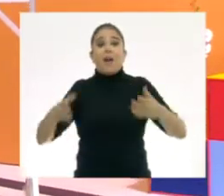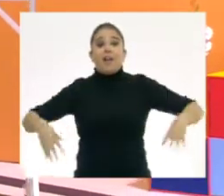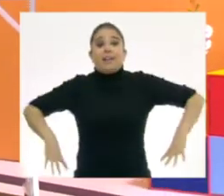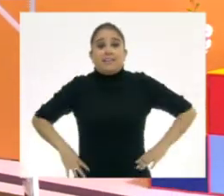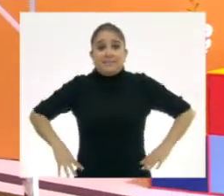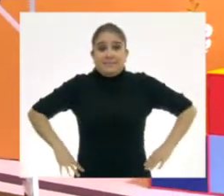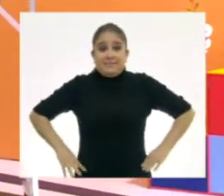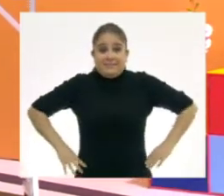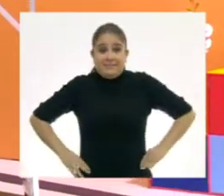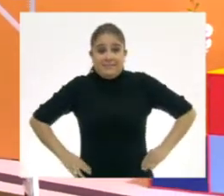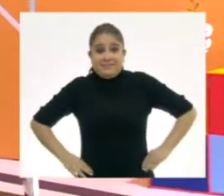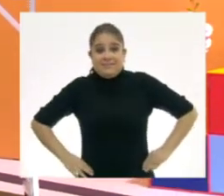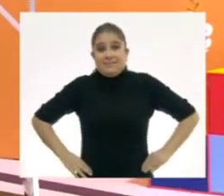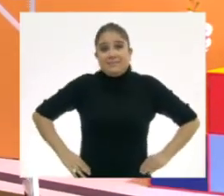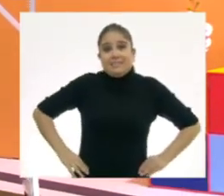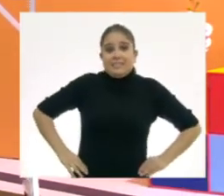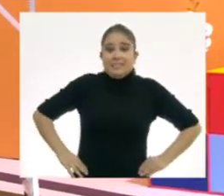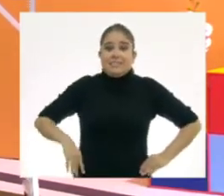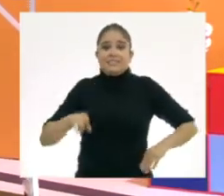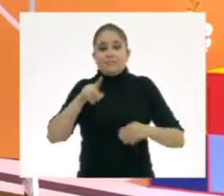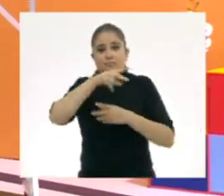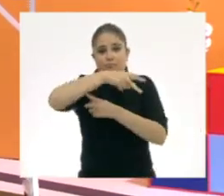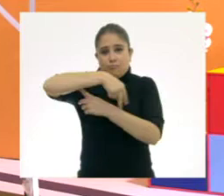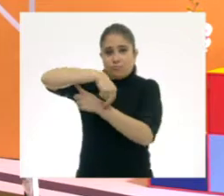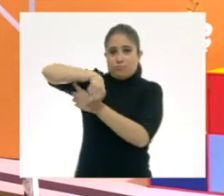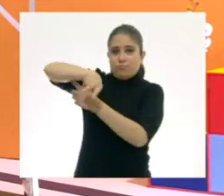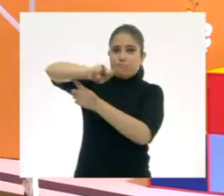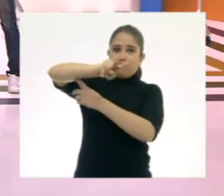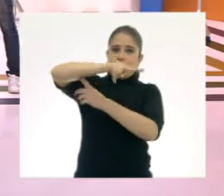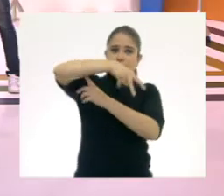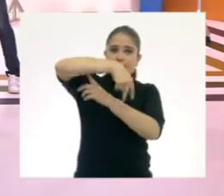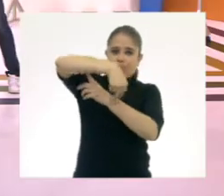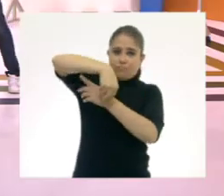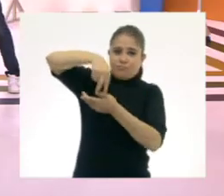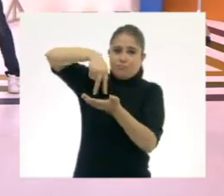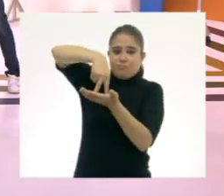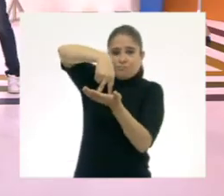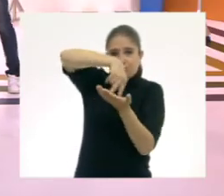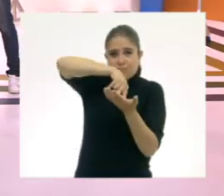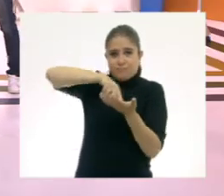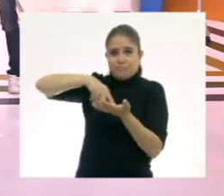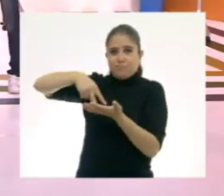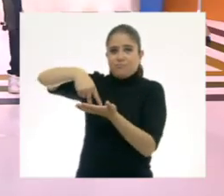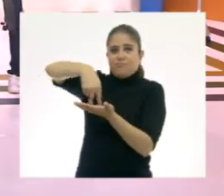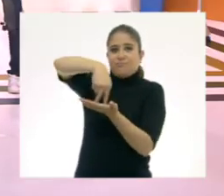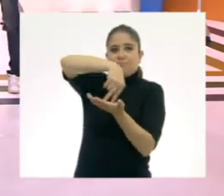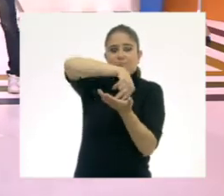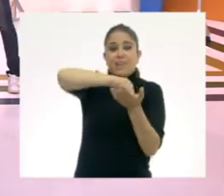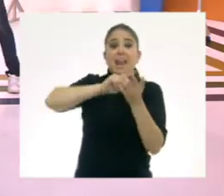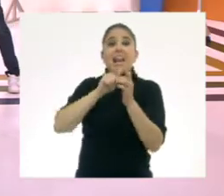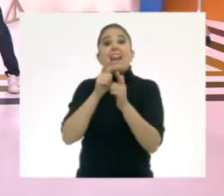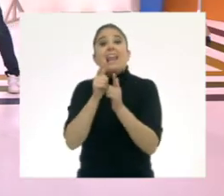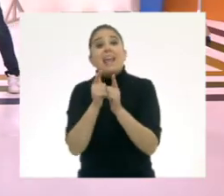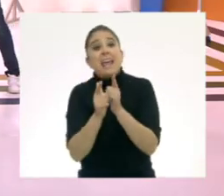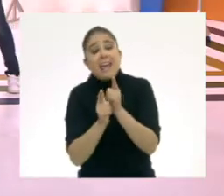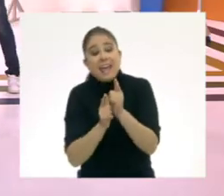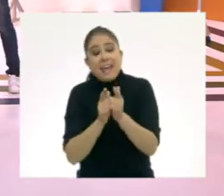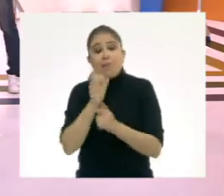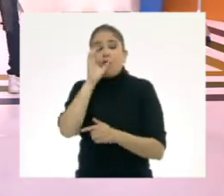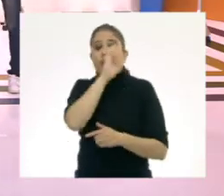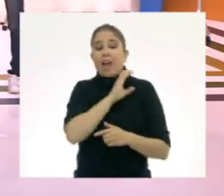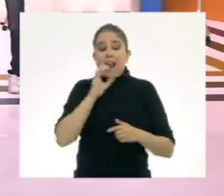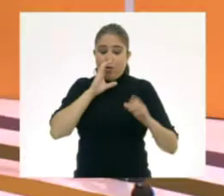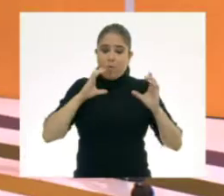cadera, y hacemos giros lentos también, para que ustedes no se vayan haciendo daño igual, lento, tenemos que calentar